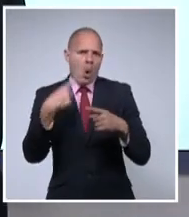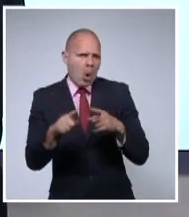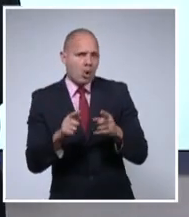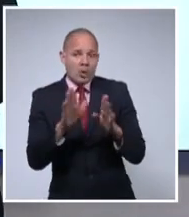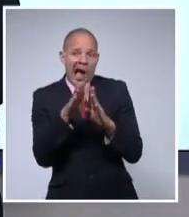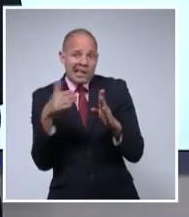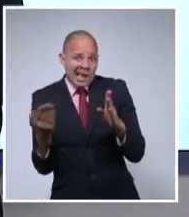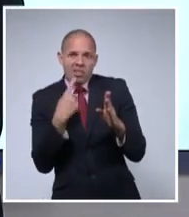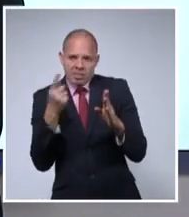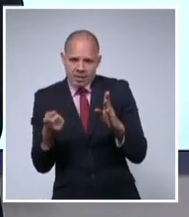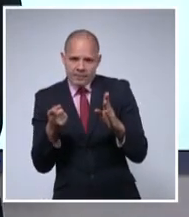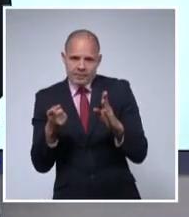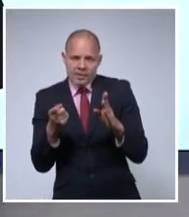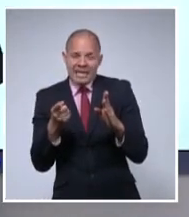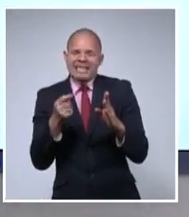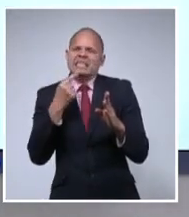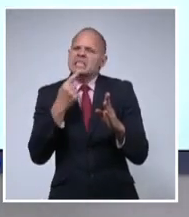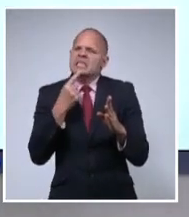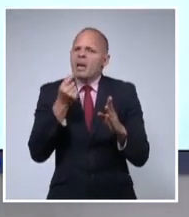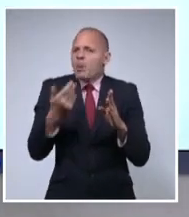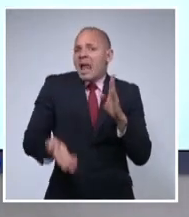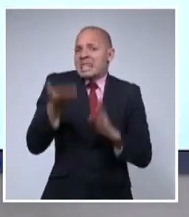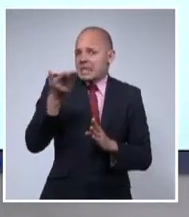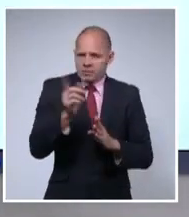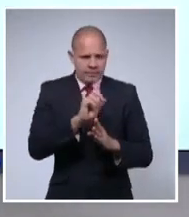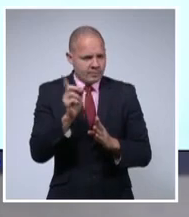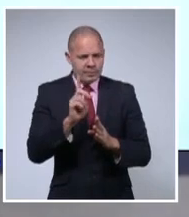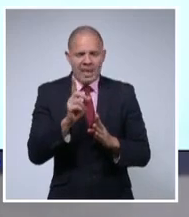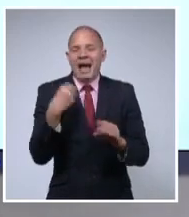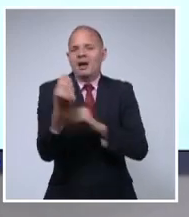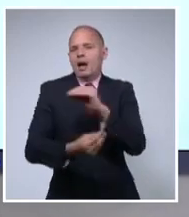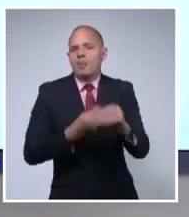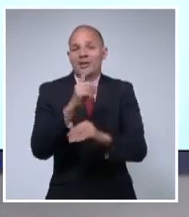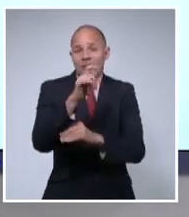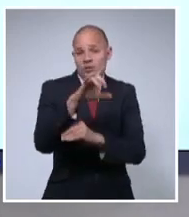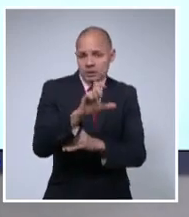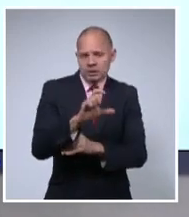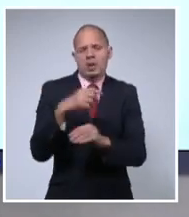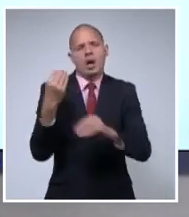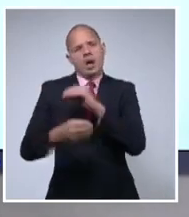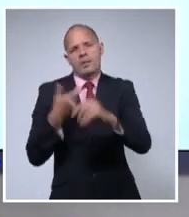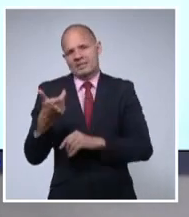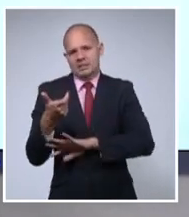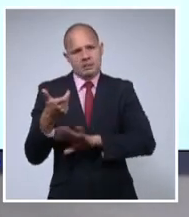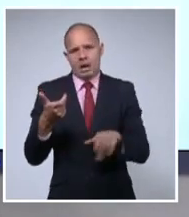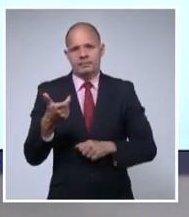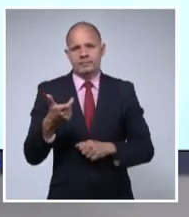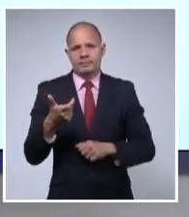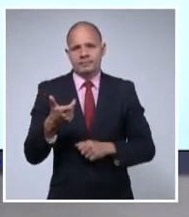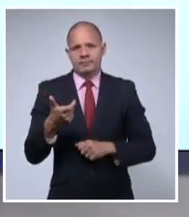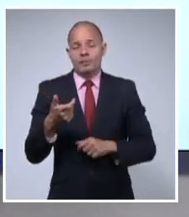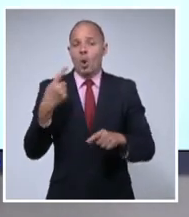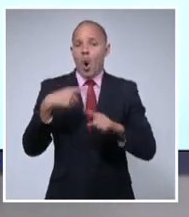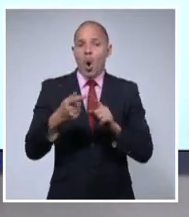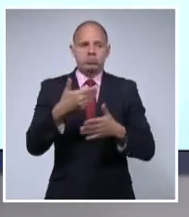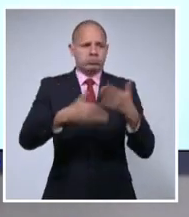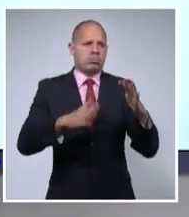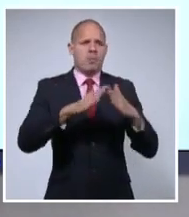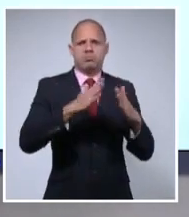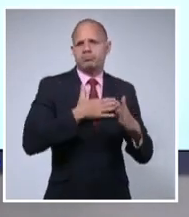esta gaceta encuentra los de la notaría, los del registro de la propiedad, los del registro mercantil. Repito, esas tarifas no son